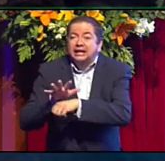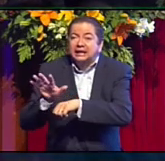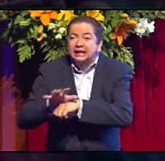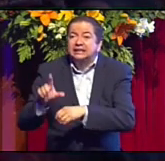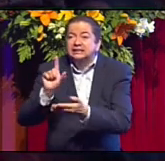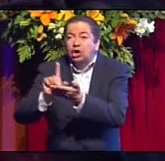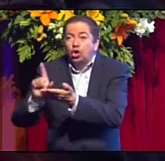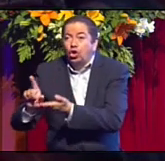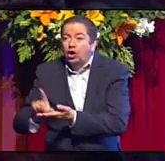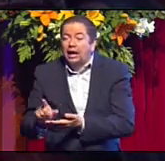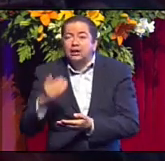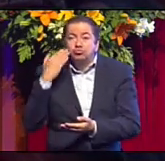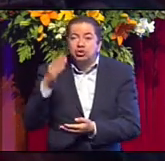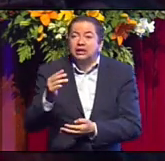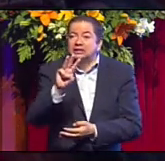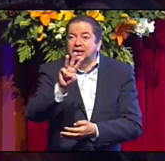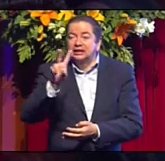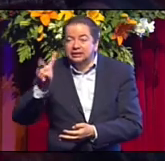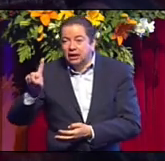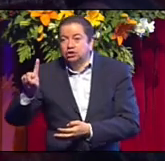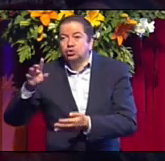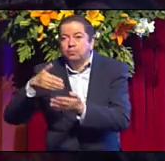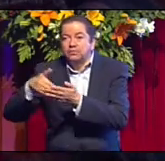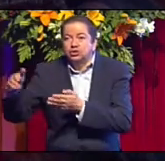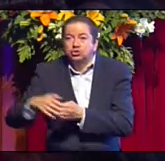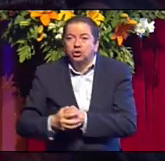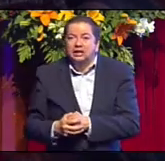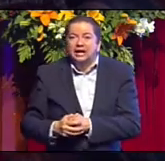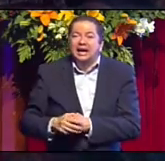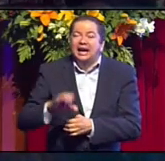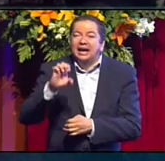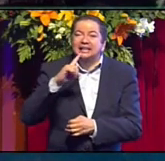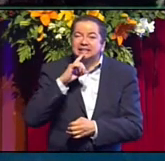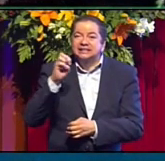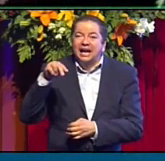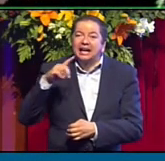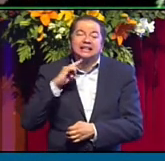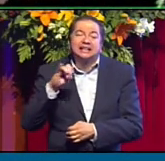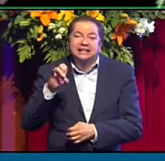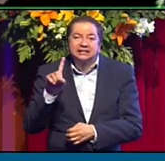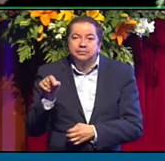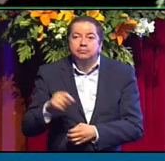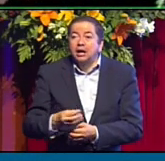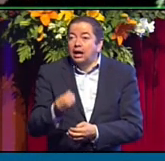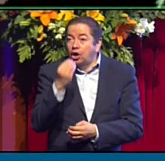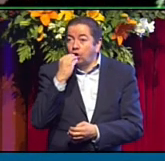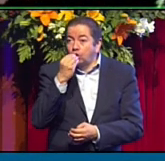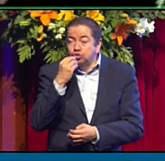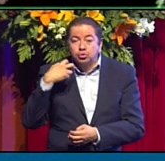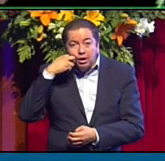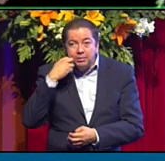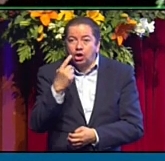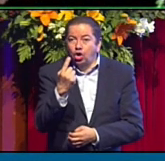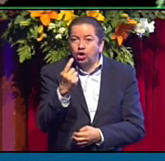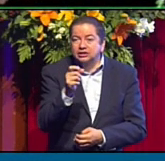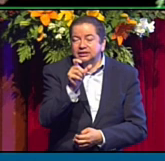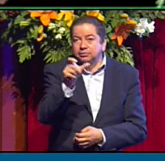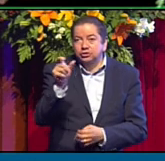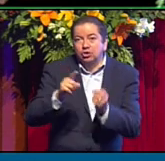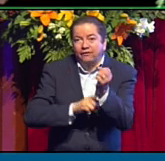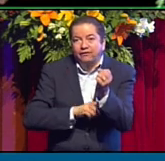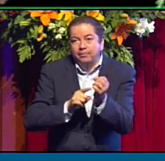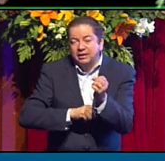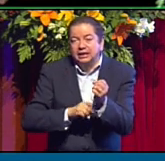15 localidades beneficiadas por más de 32 millones de pesos. Adquisición de estanques para consumo humano, 11 beneficiados, 11